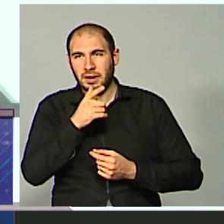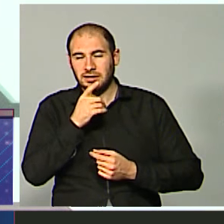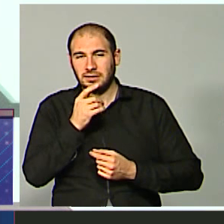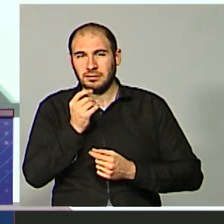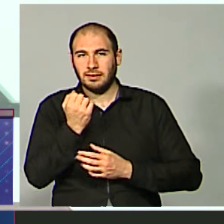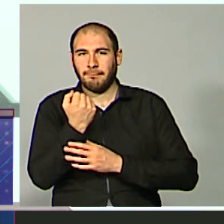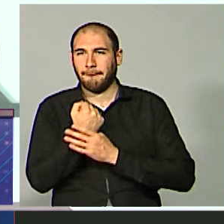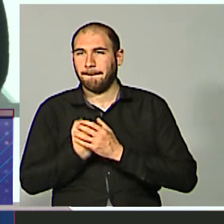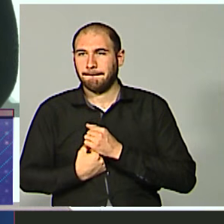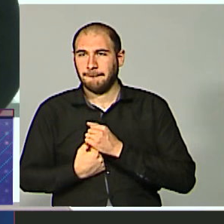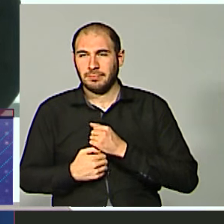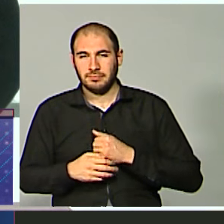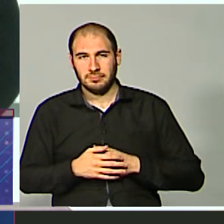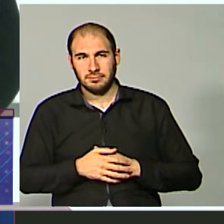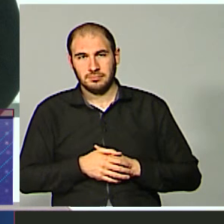mugre debajo de la alfombra.